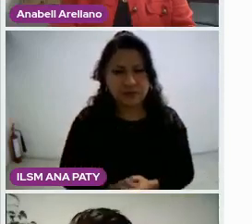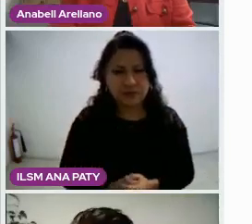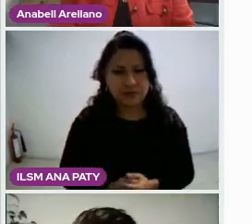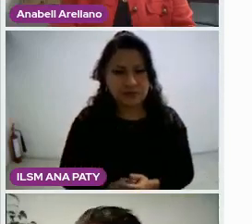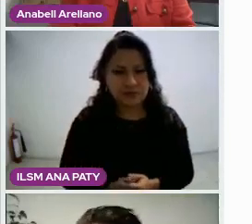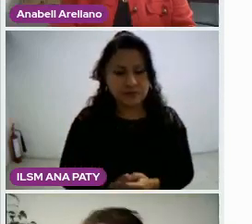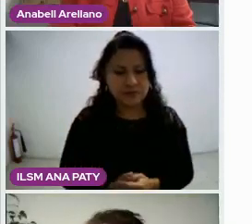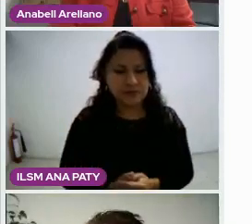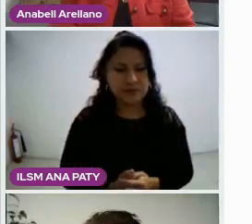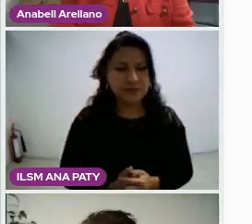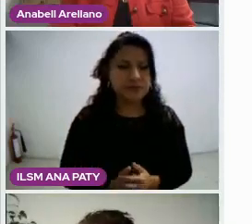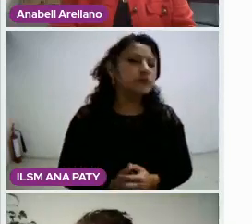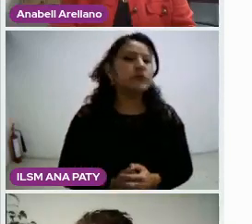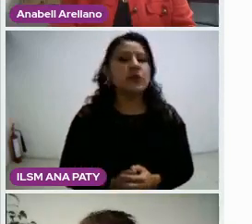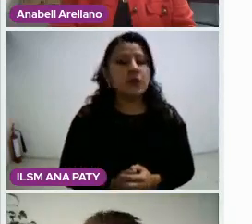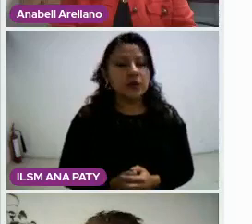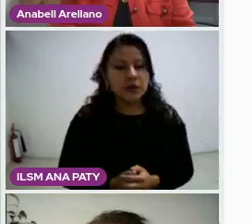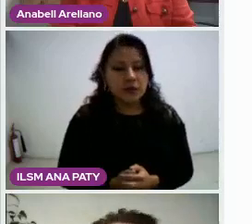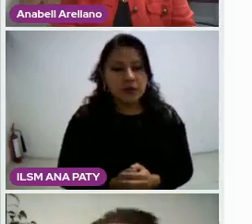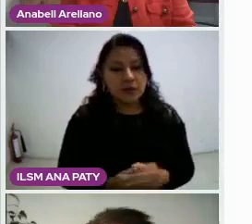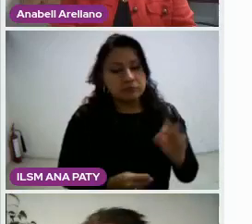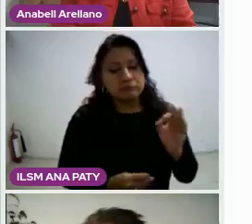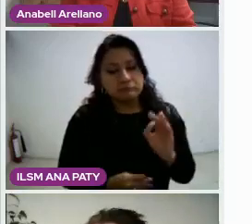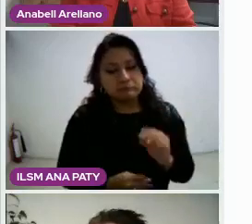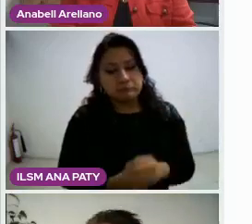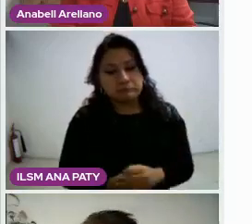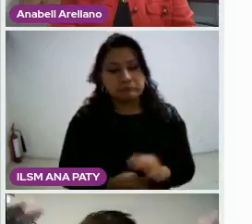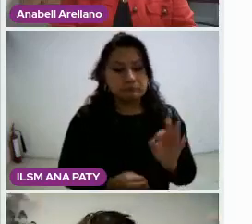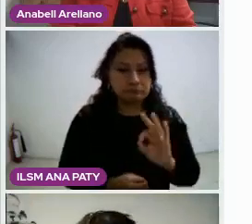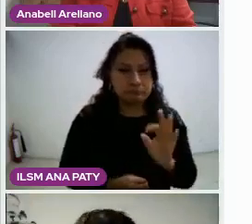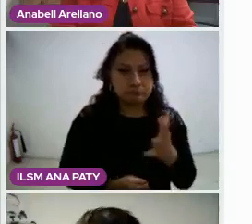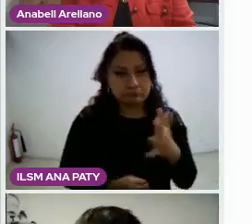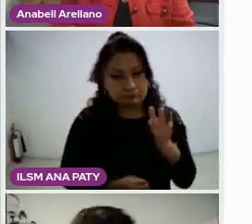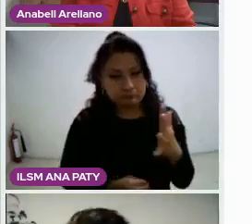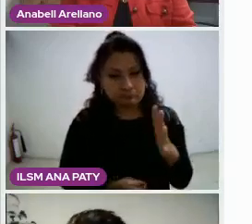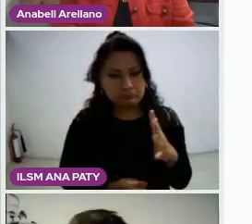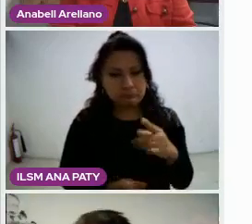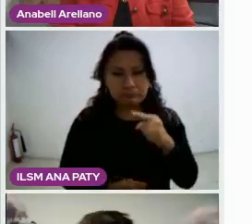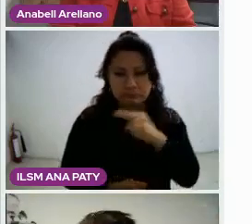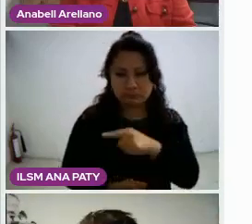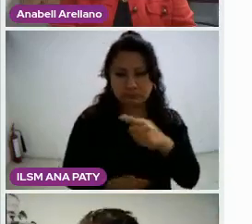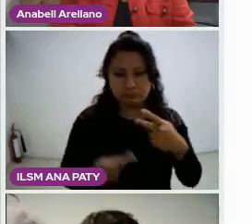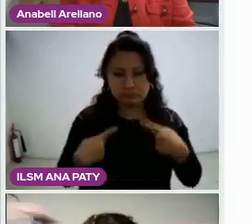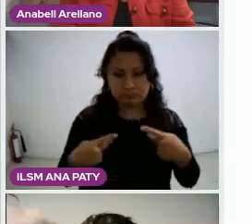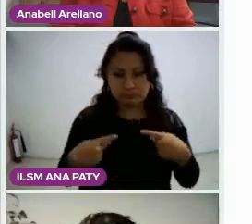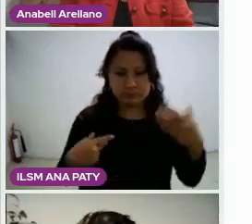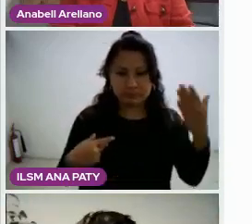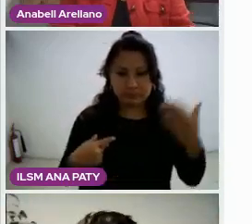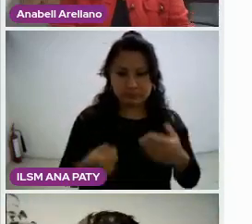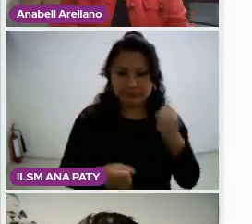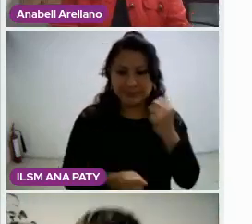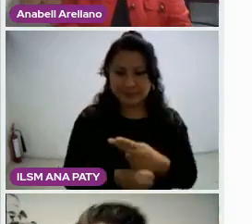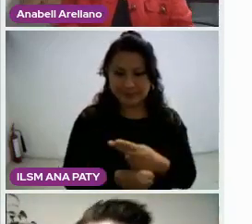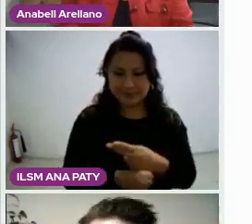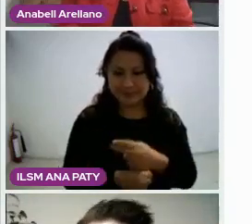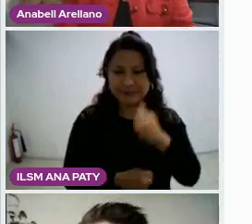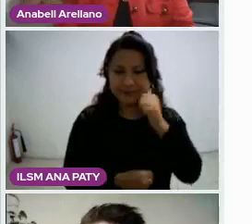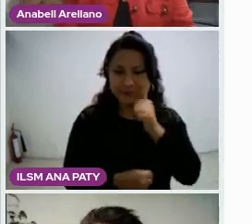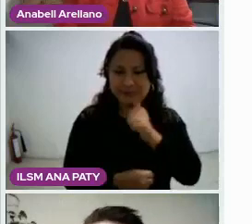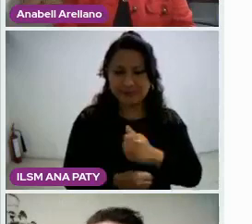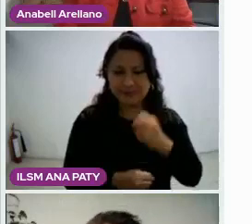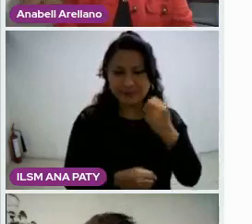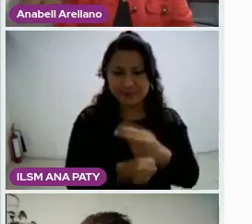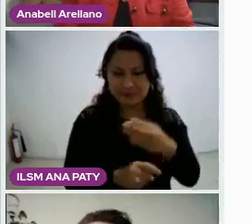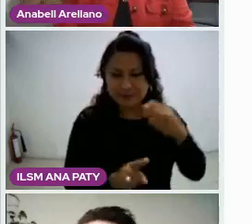de si a lo mejor llega temprano a tal persona, todo el tiempo están buscando algo perfectamente